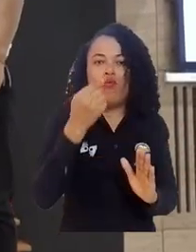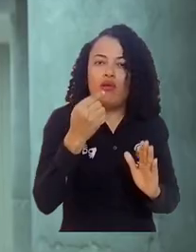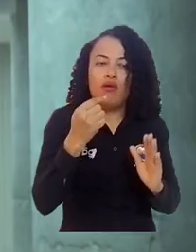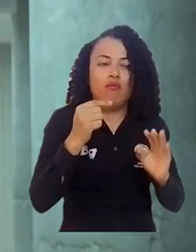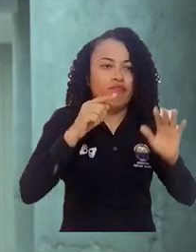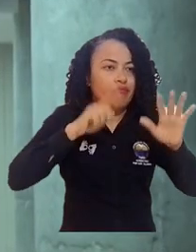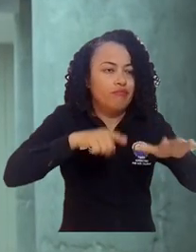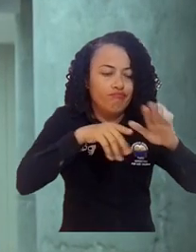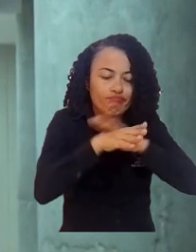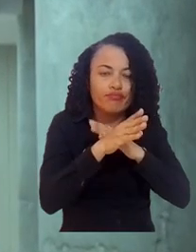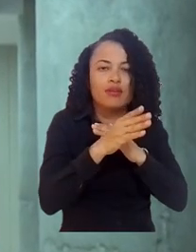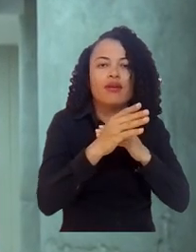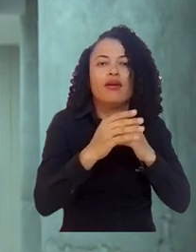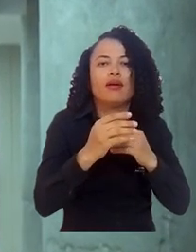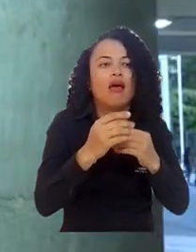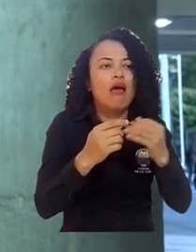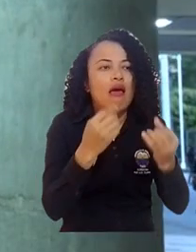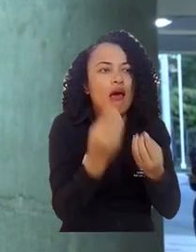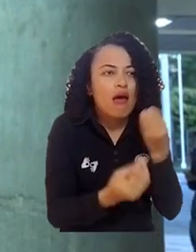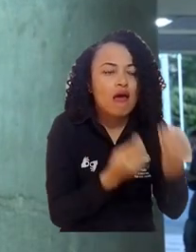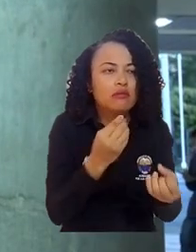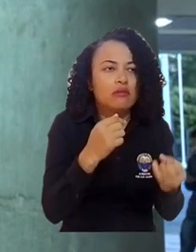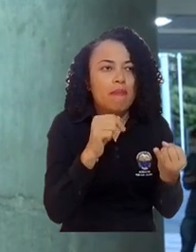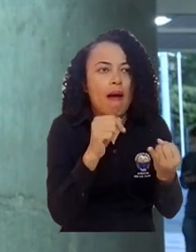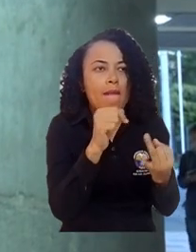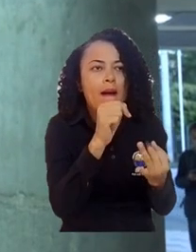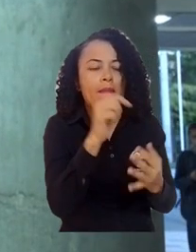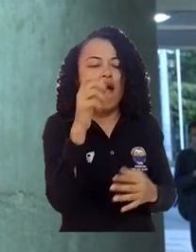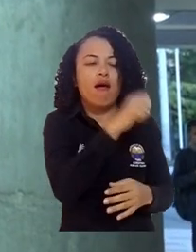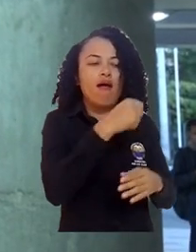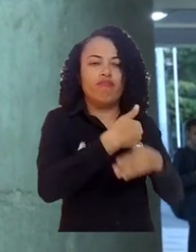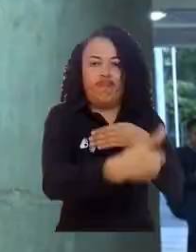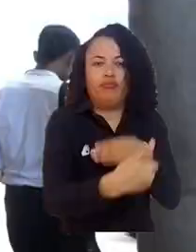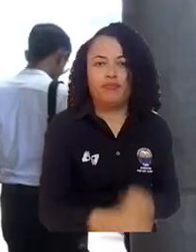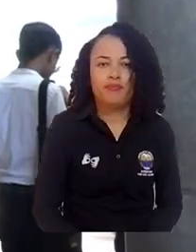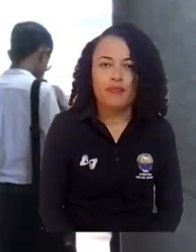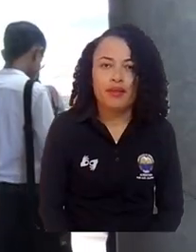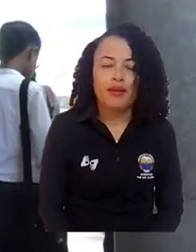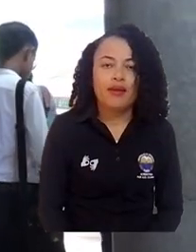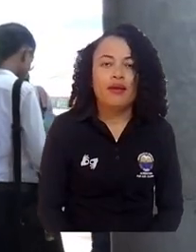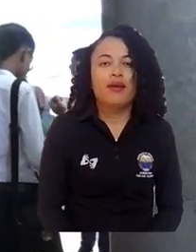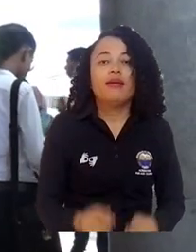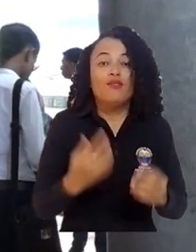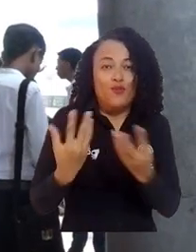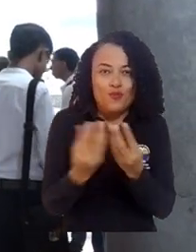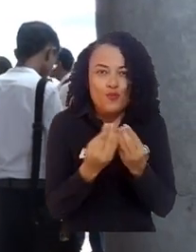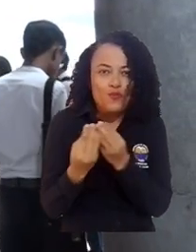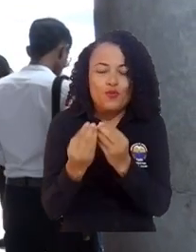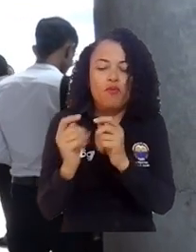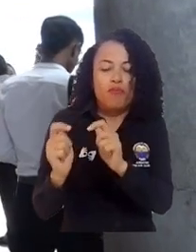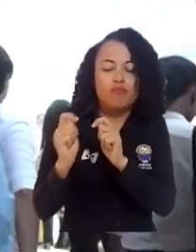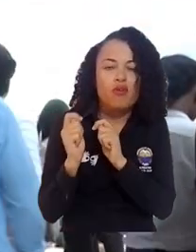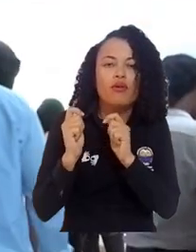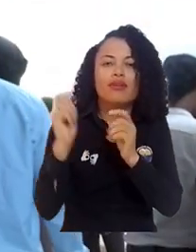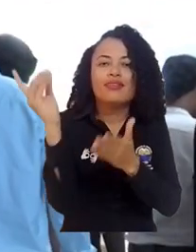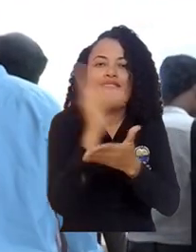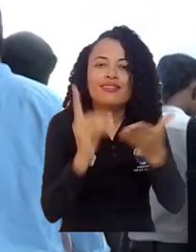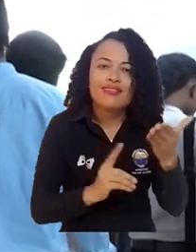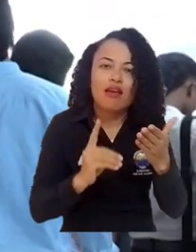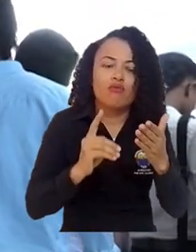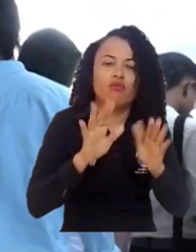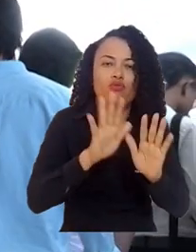que desde los primeros semestres nos demos cuenta a qué nos vamos a enfrentar en un futuro en el campo laboral? A nuestro grupo se nos asignó la